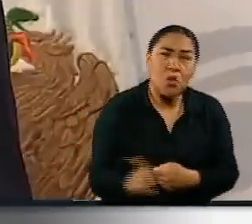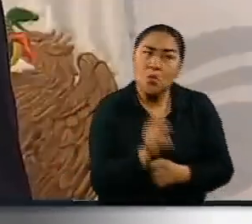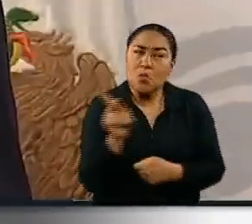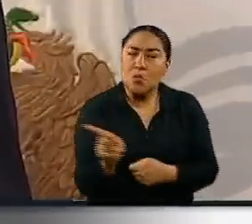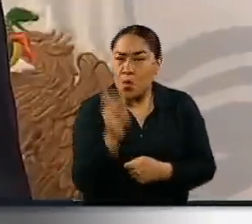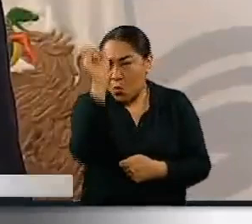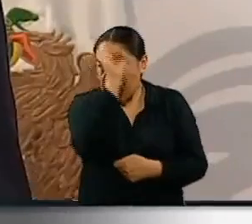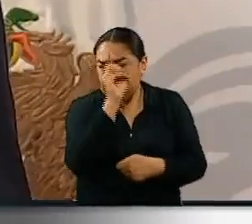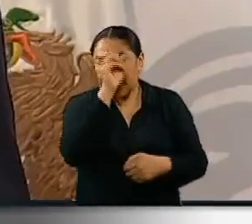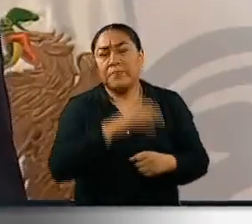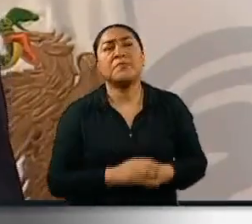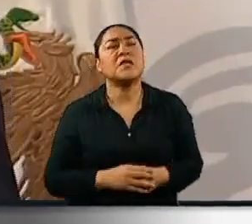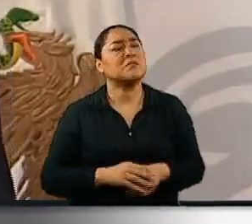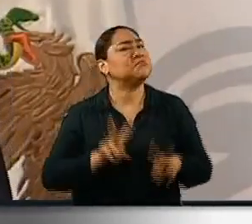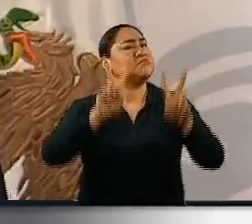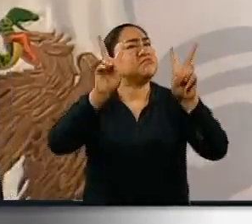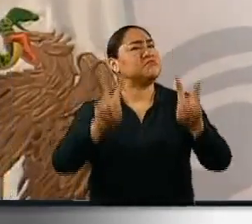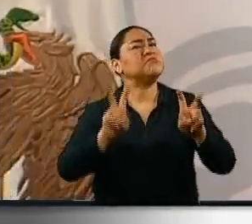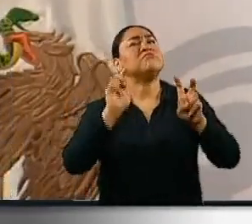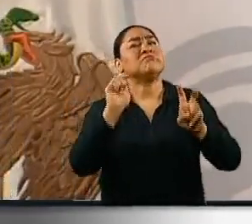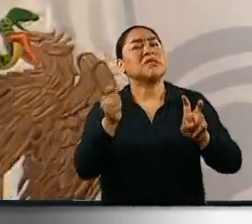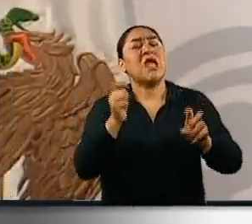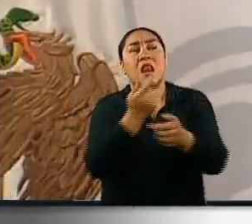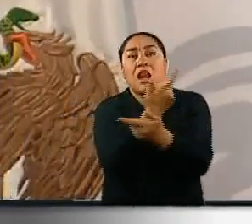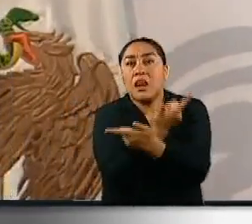Hablaremos de soberanía popular.